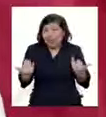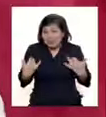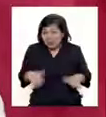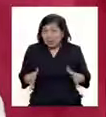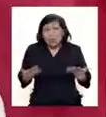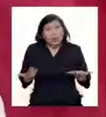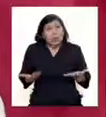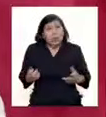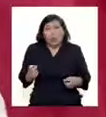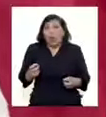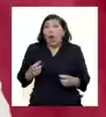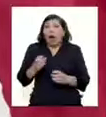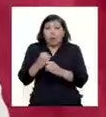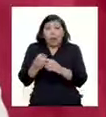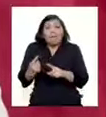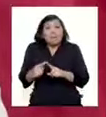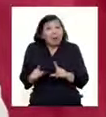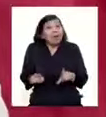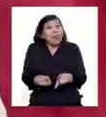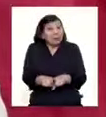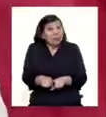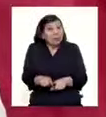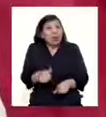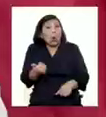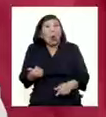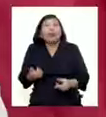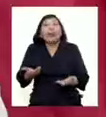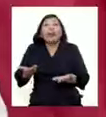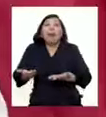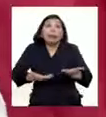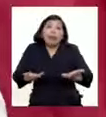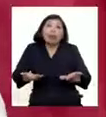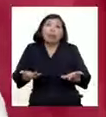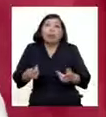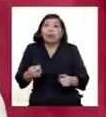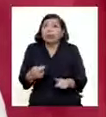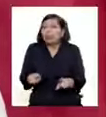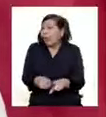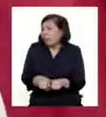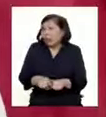estamos en este momento con los transportistas, pero también tenemos el tema de los bodegueros, de los pequeños negocios.